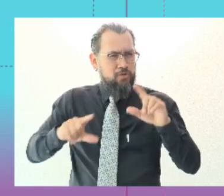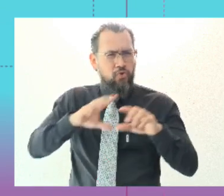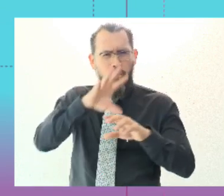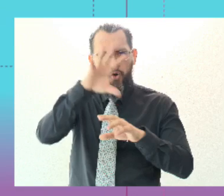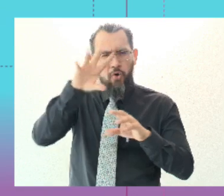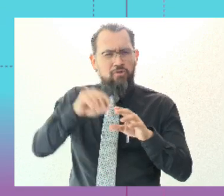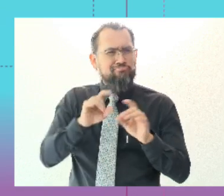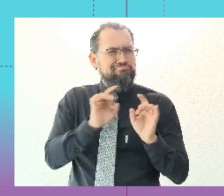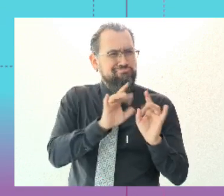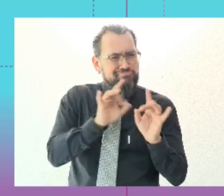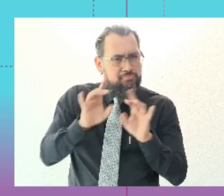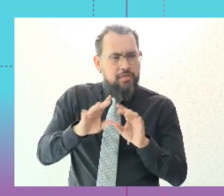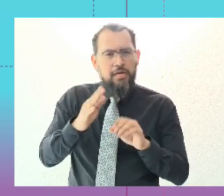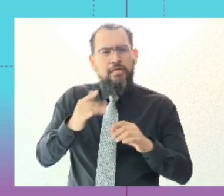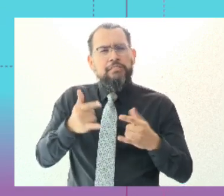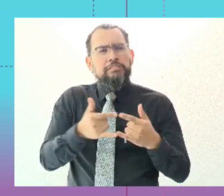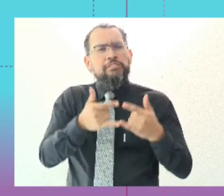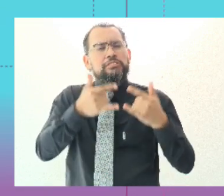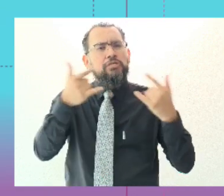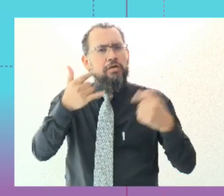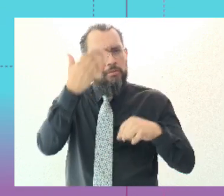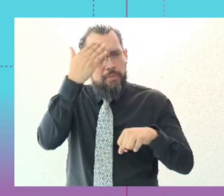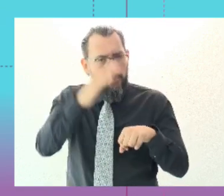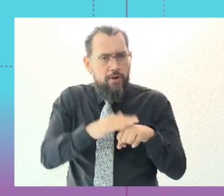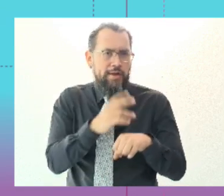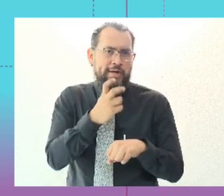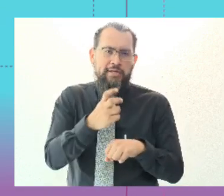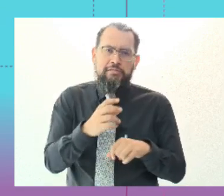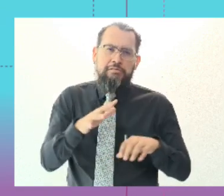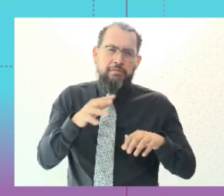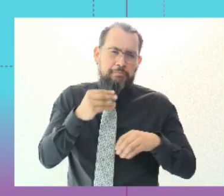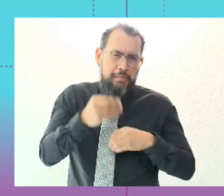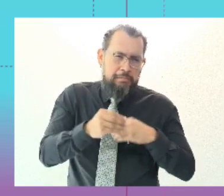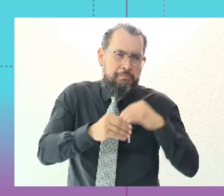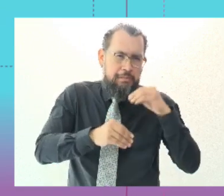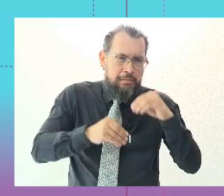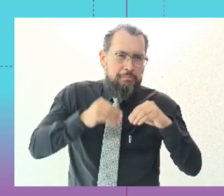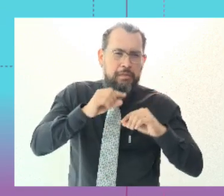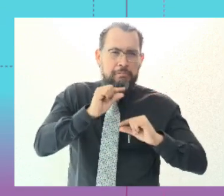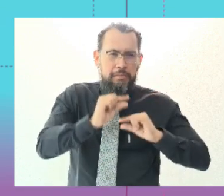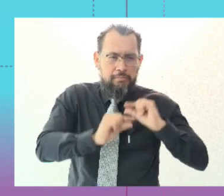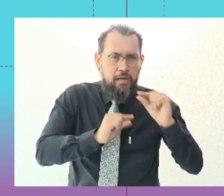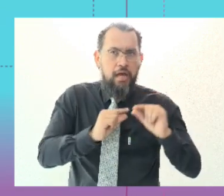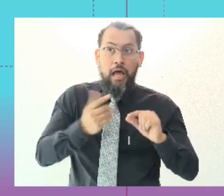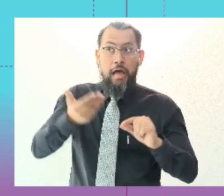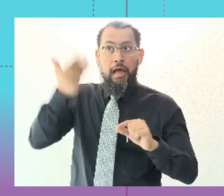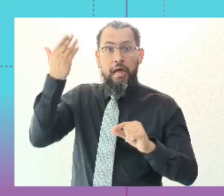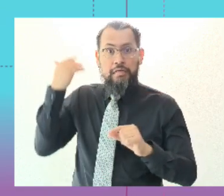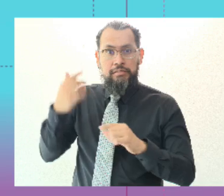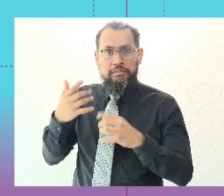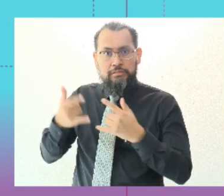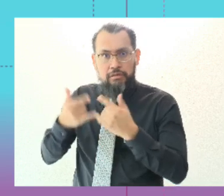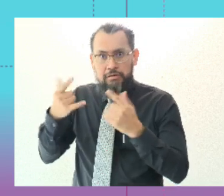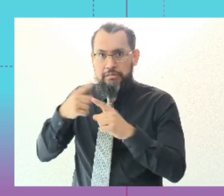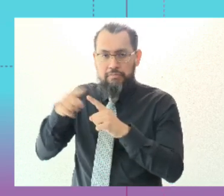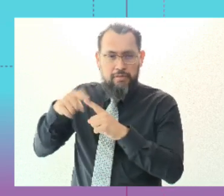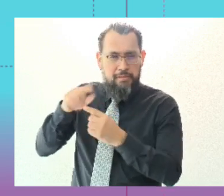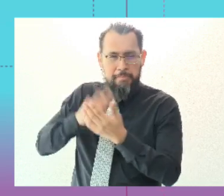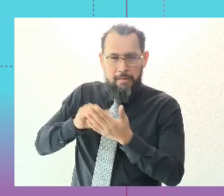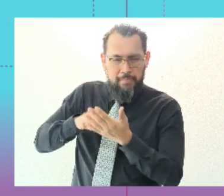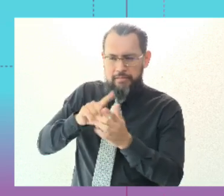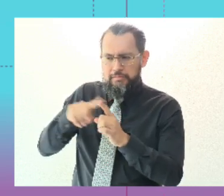en constante construcción. De ahí que la recuperación de los documentos históricos también sea